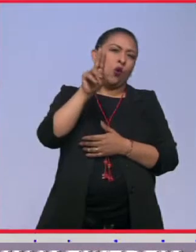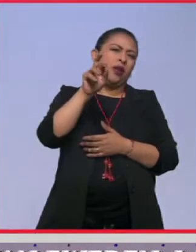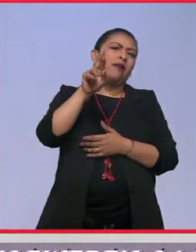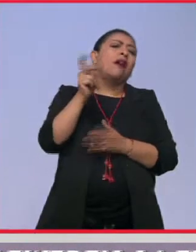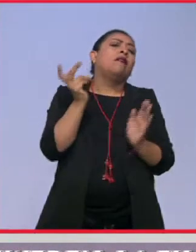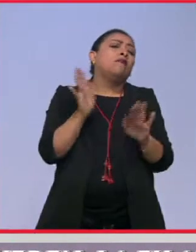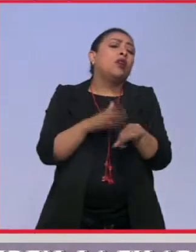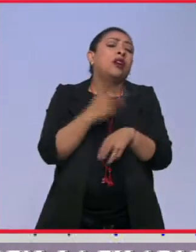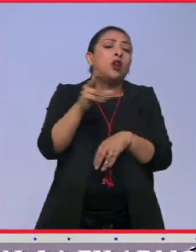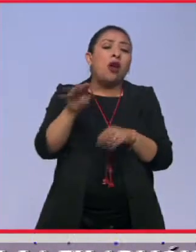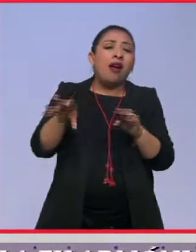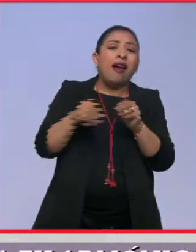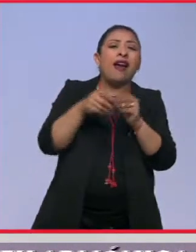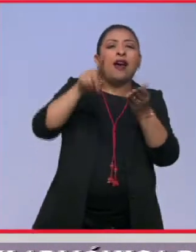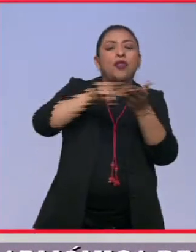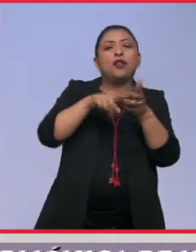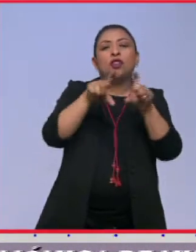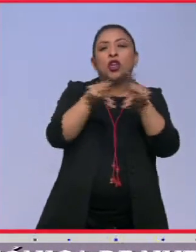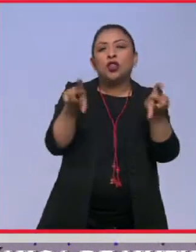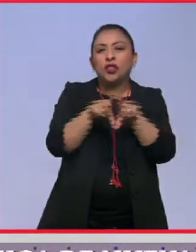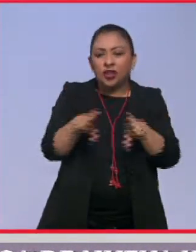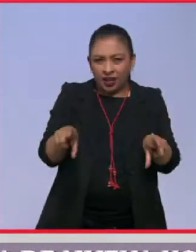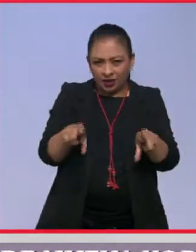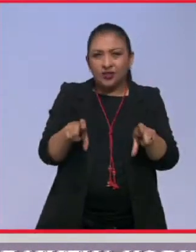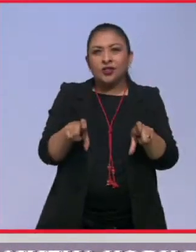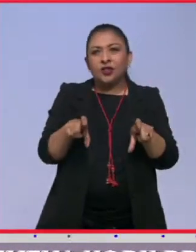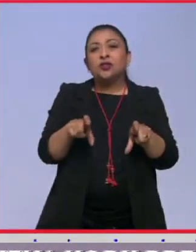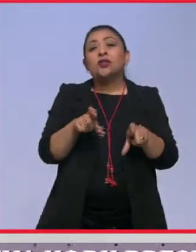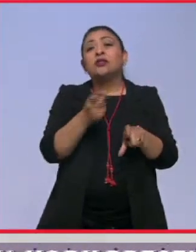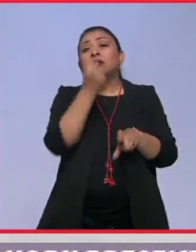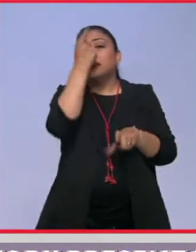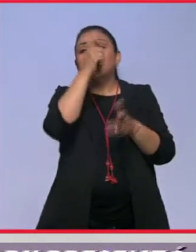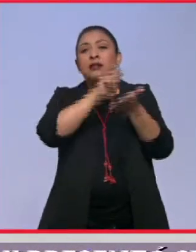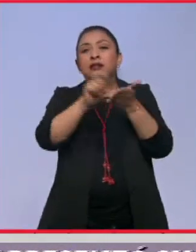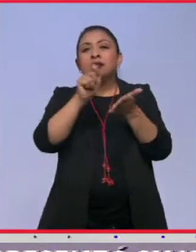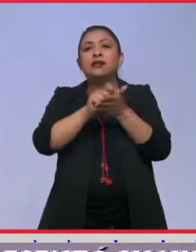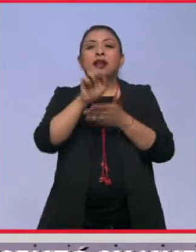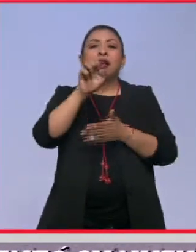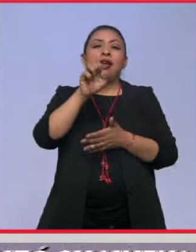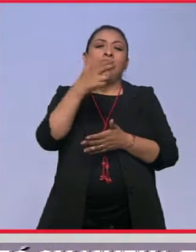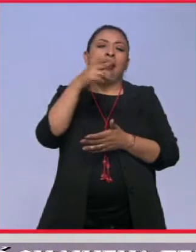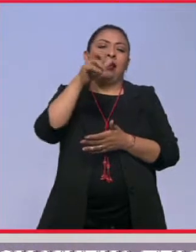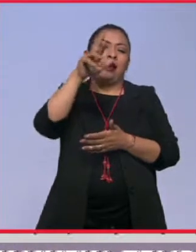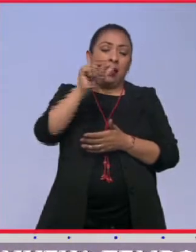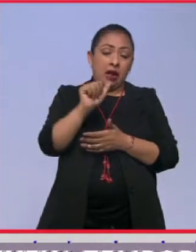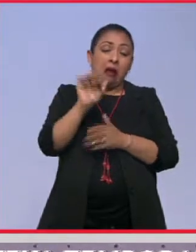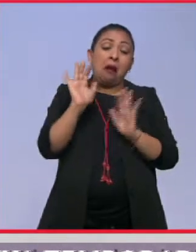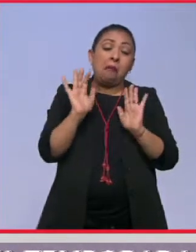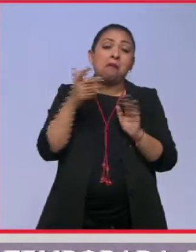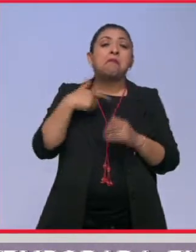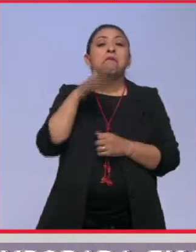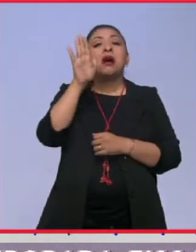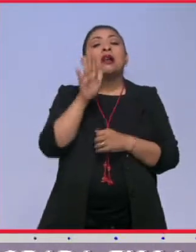qué no incluíamos textos de escritores de ERA. Entonces va a ser como